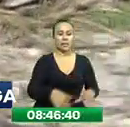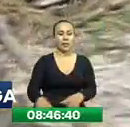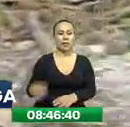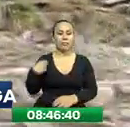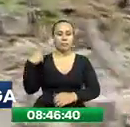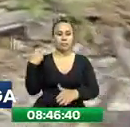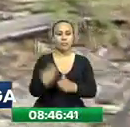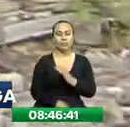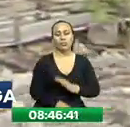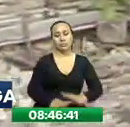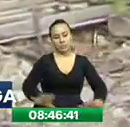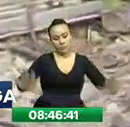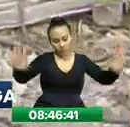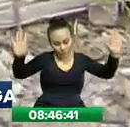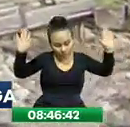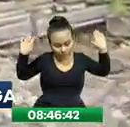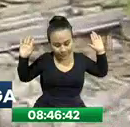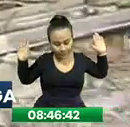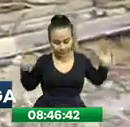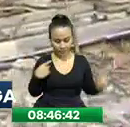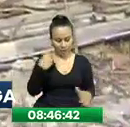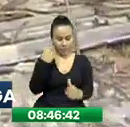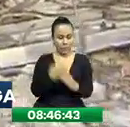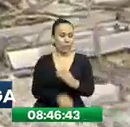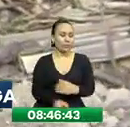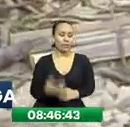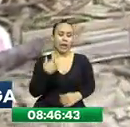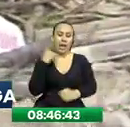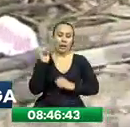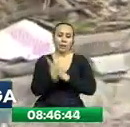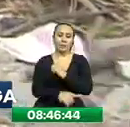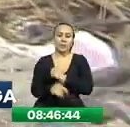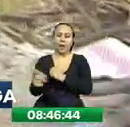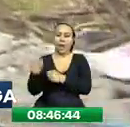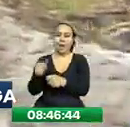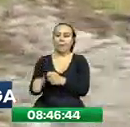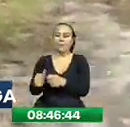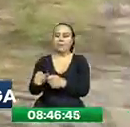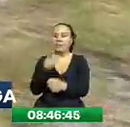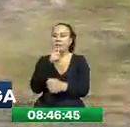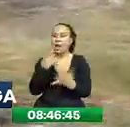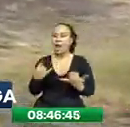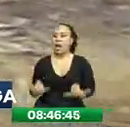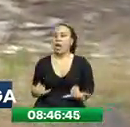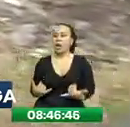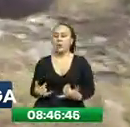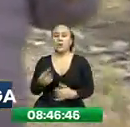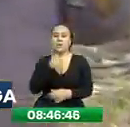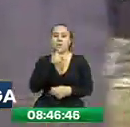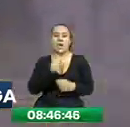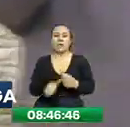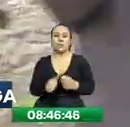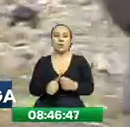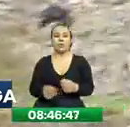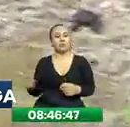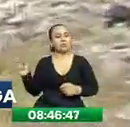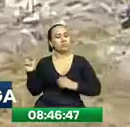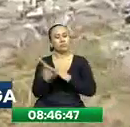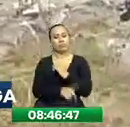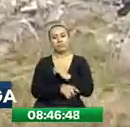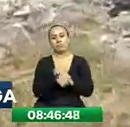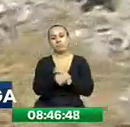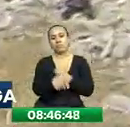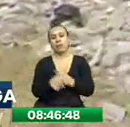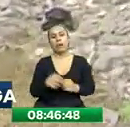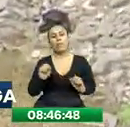inclusive hasta podría haber sanciones pecuniarias con respecto del administrador actual del terreno para que proceda